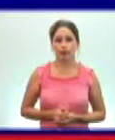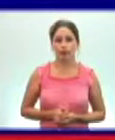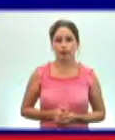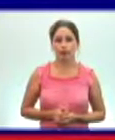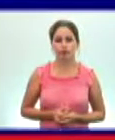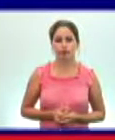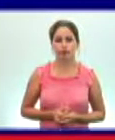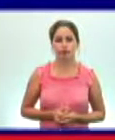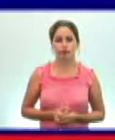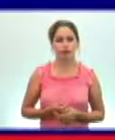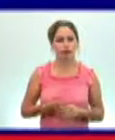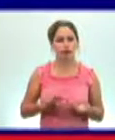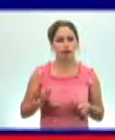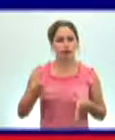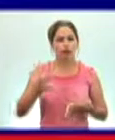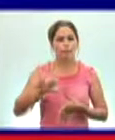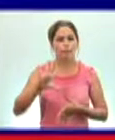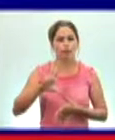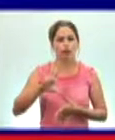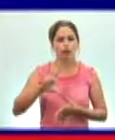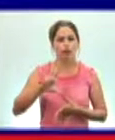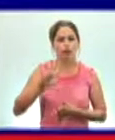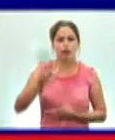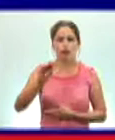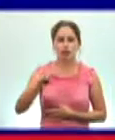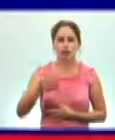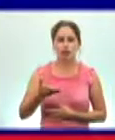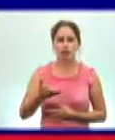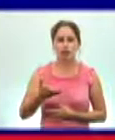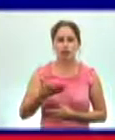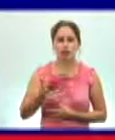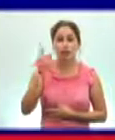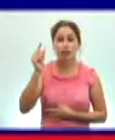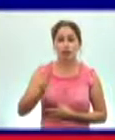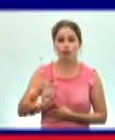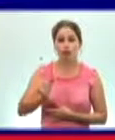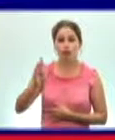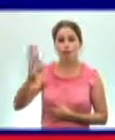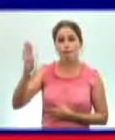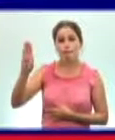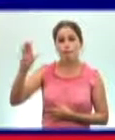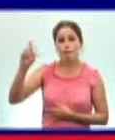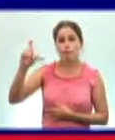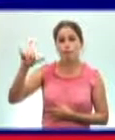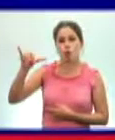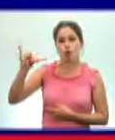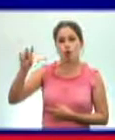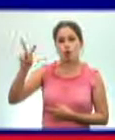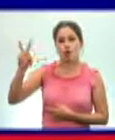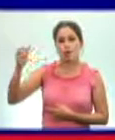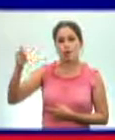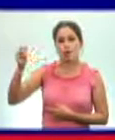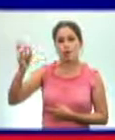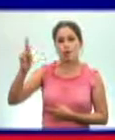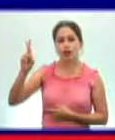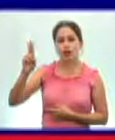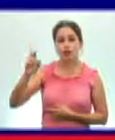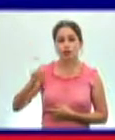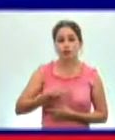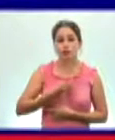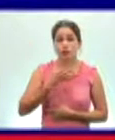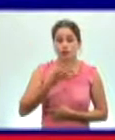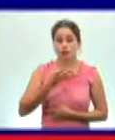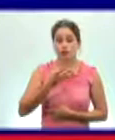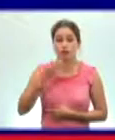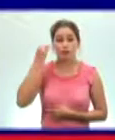revolucionario. De América dice, el alma de Bolívar nos alienta El pensamiento americano me transporta. Mientras haya en América